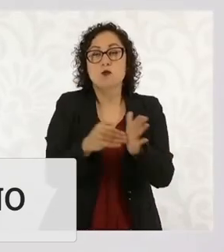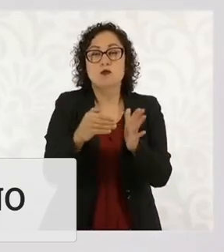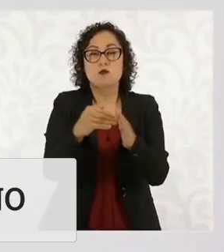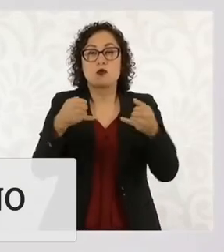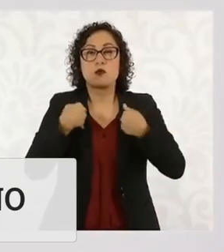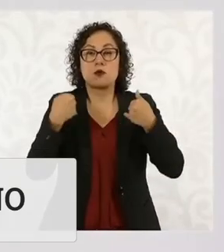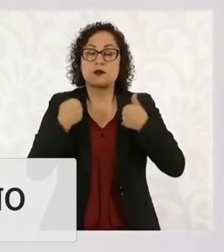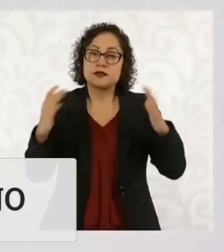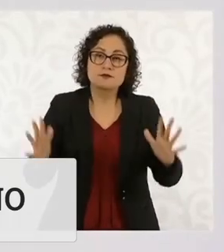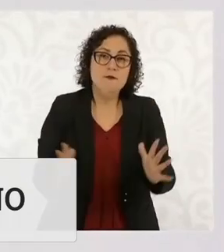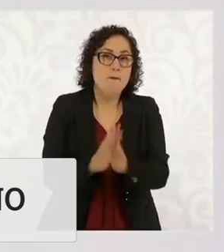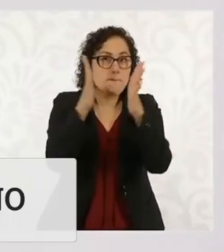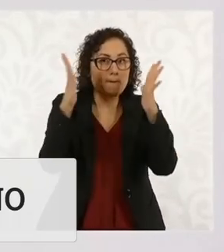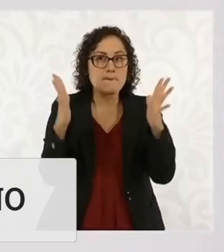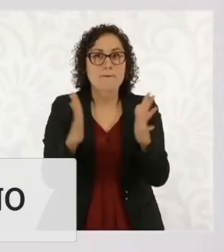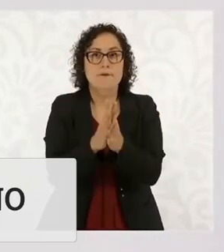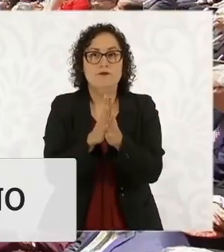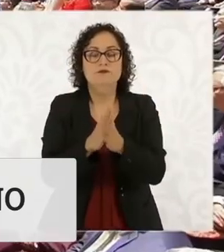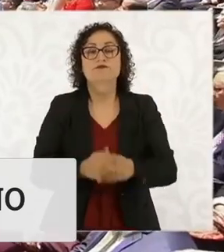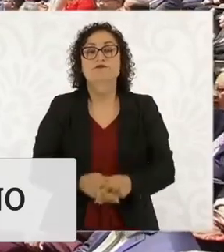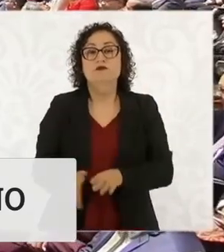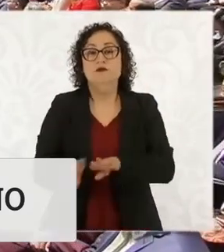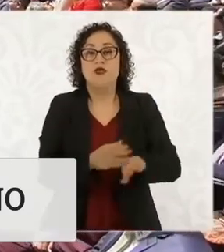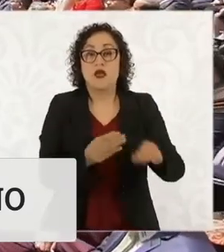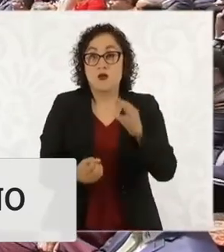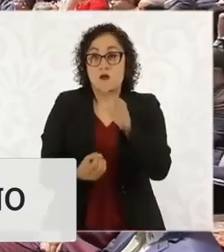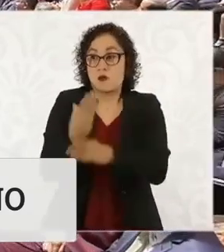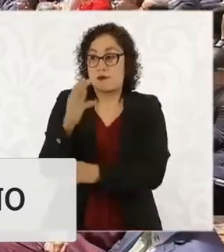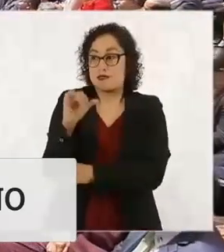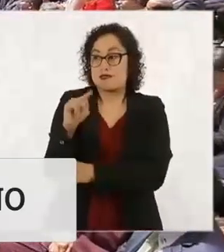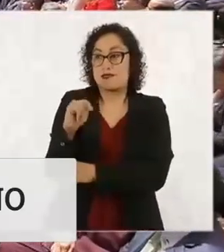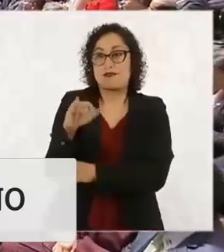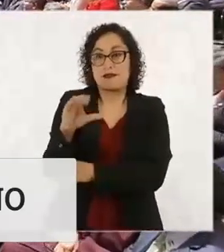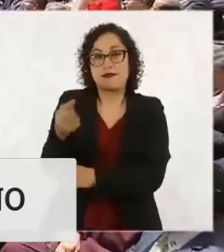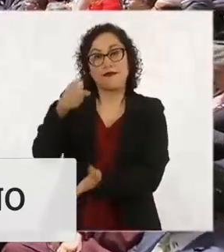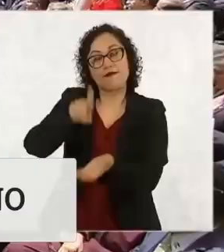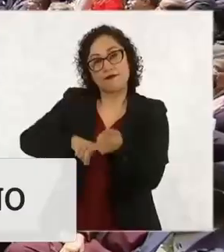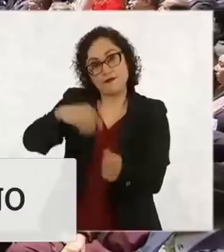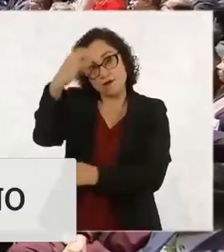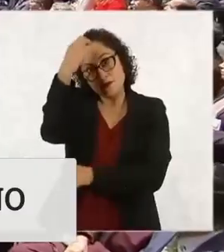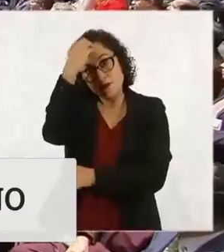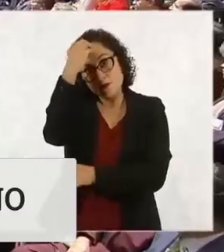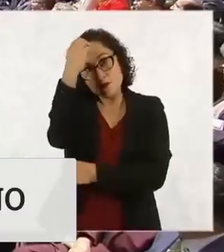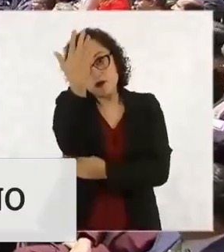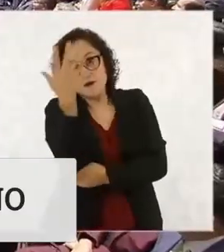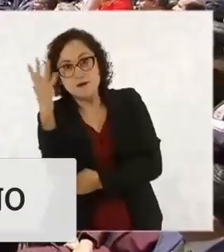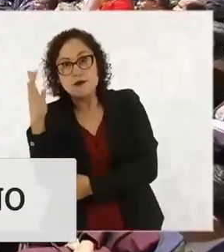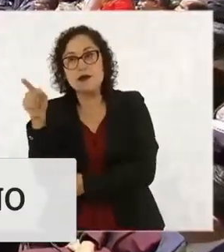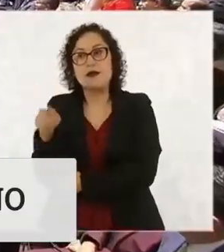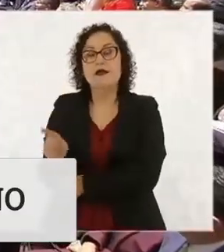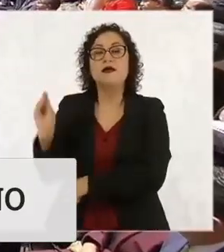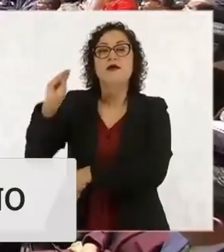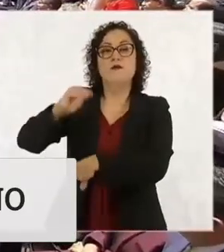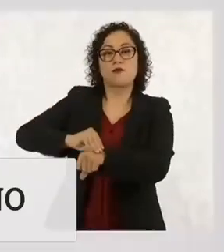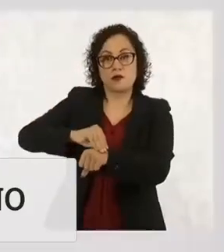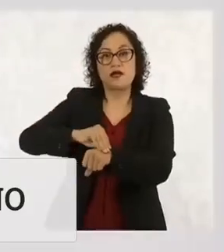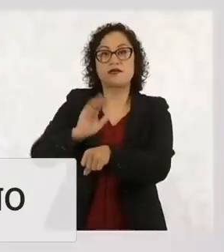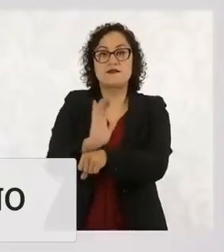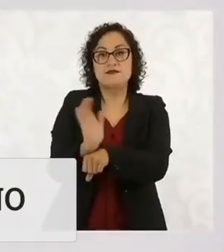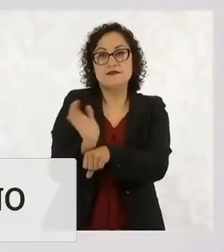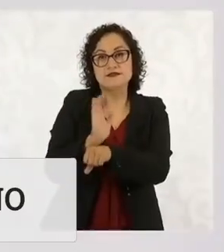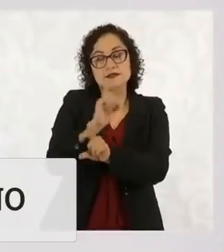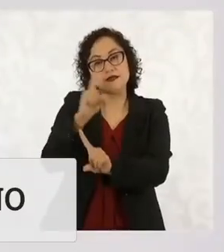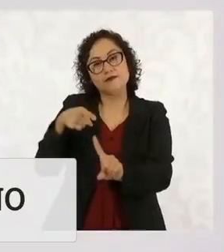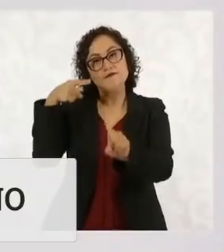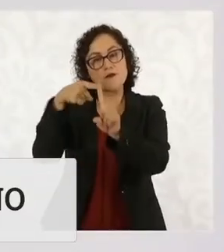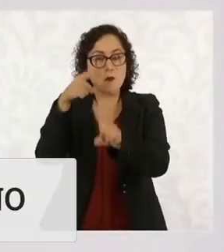jóvenes. Inauguramos la Cineteca de la 4ª sección del Bosque de Chapultepec con un ciclo de cine de y para las